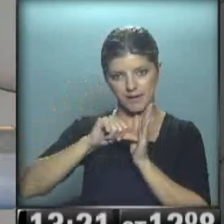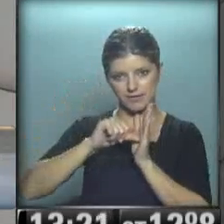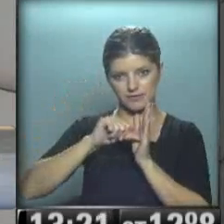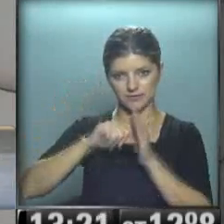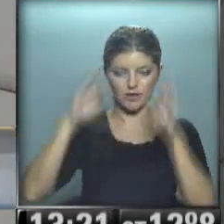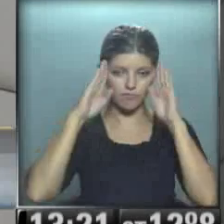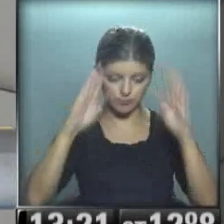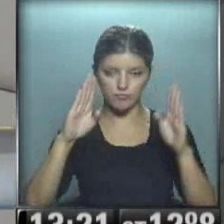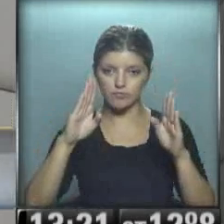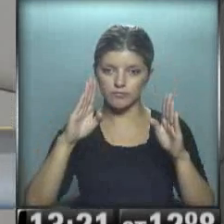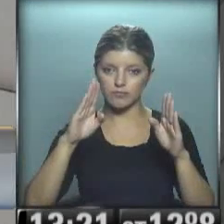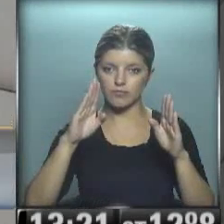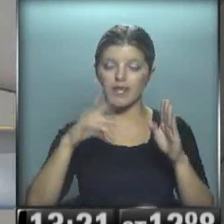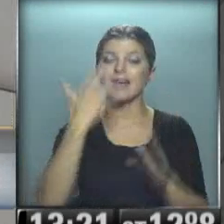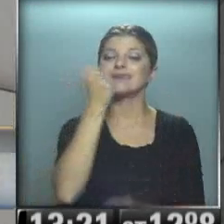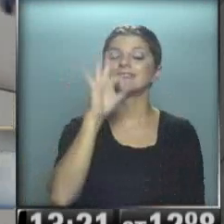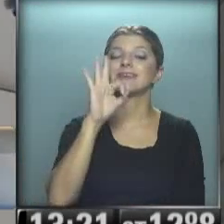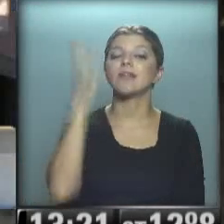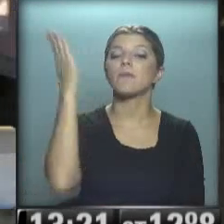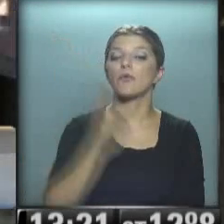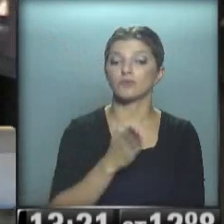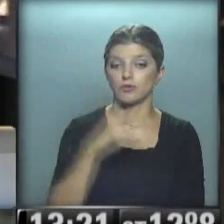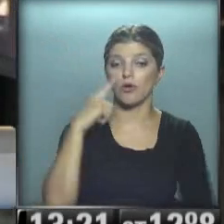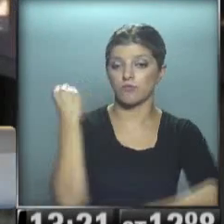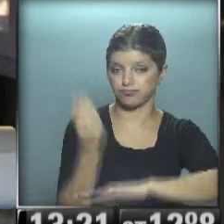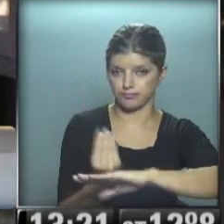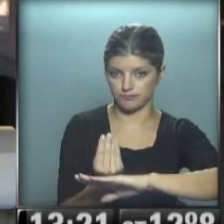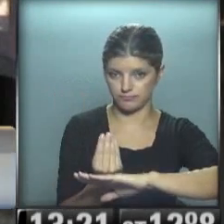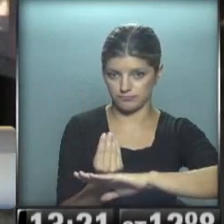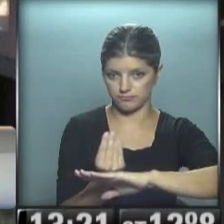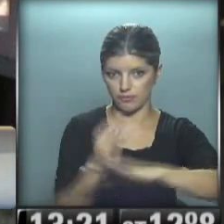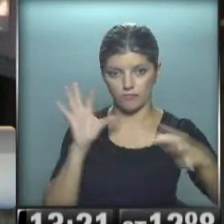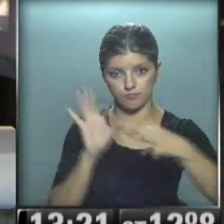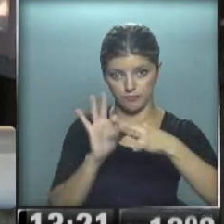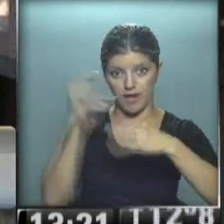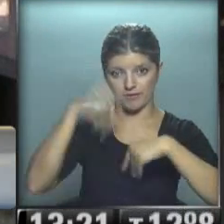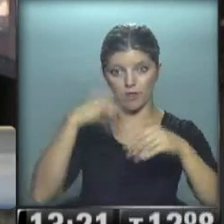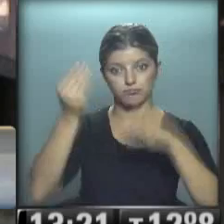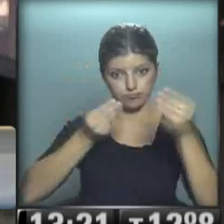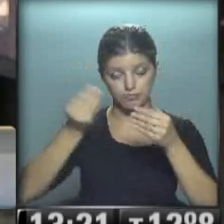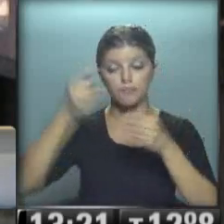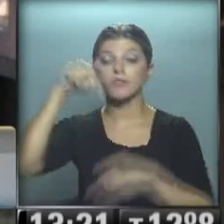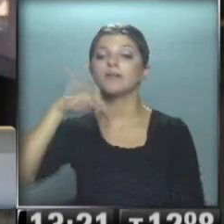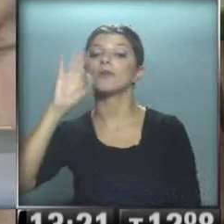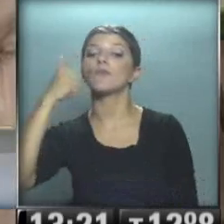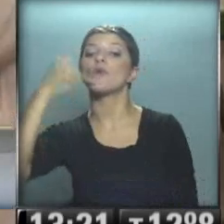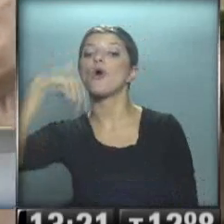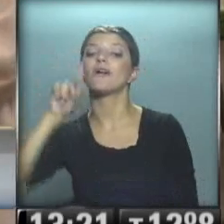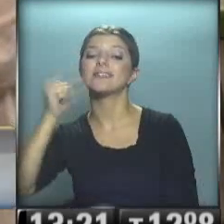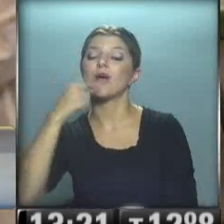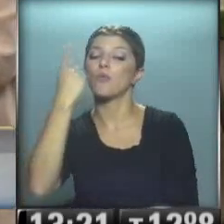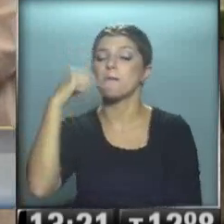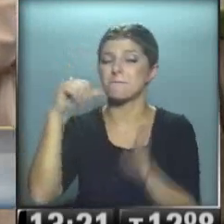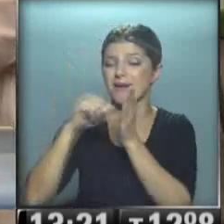directa o indirecta al 60% de los ciudadanos. Bosnia, uno de los países más pobres de